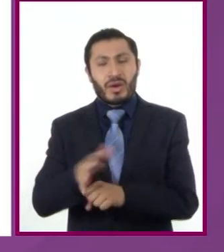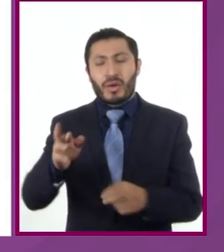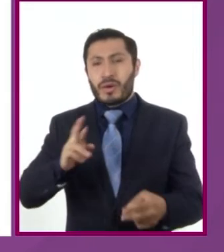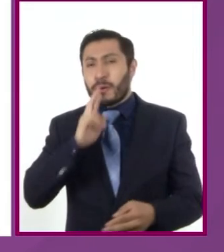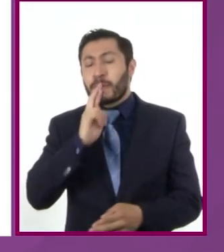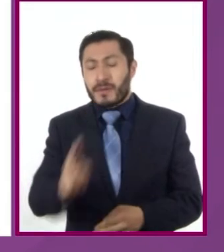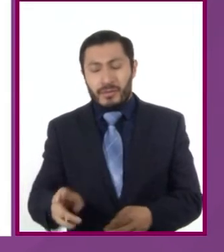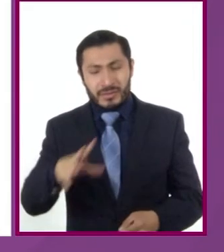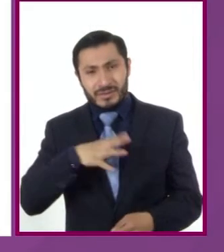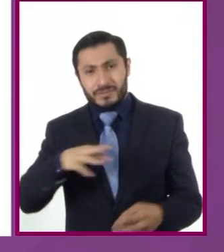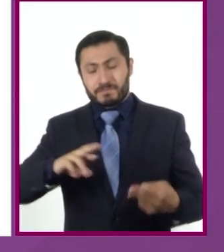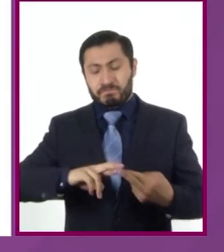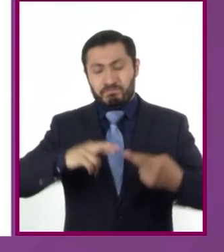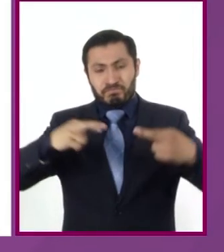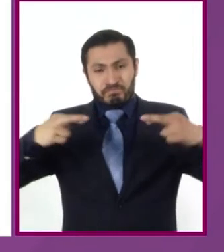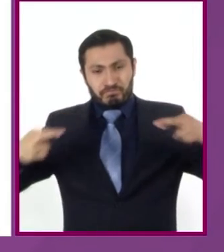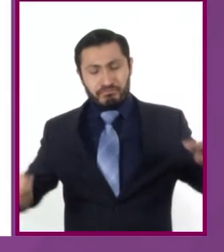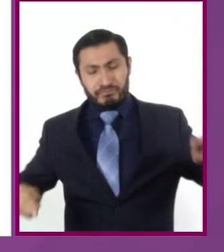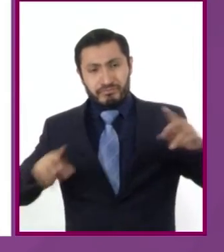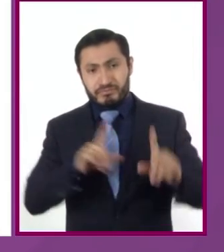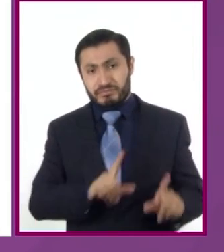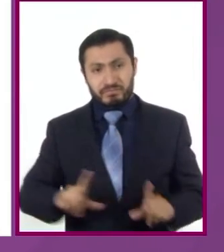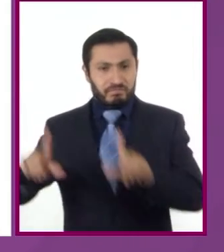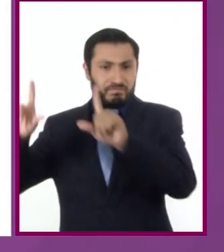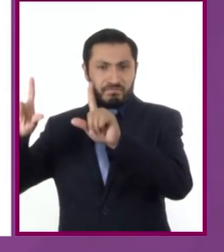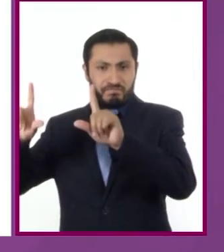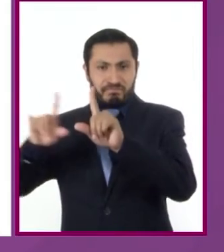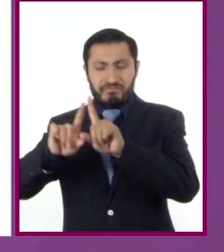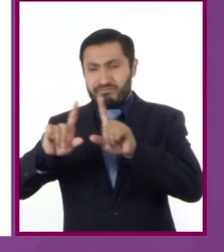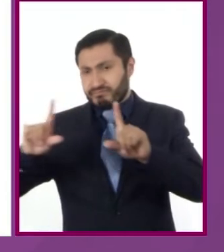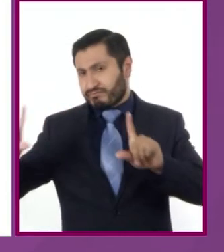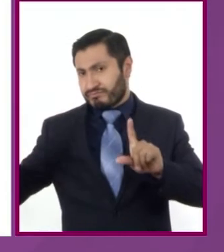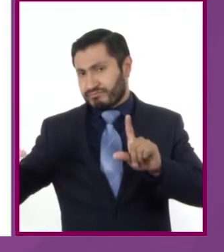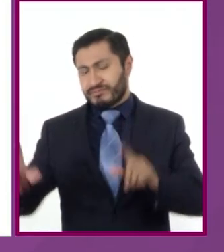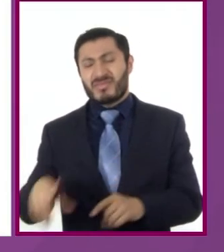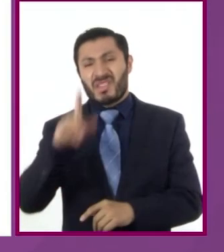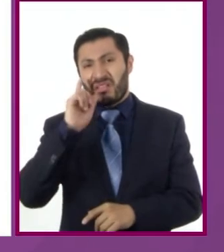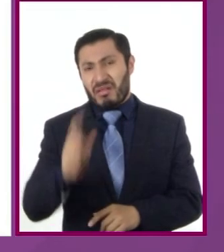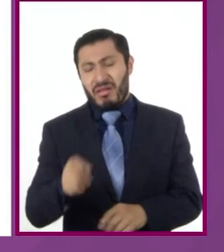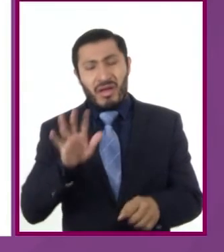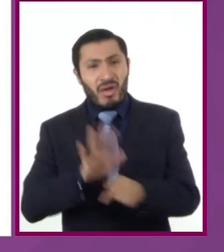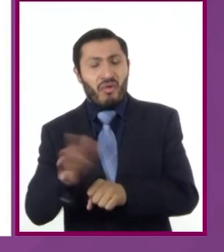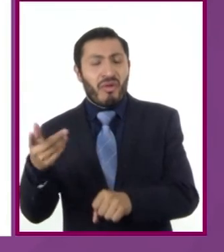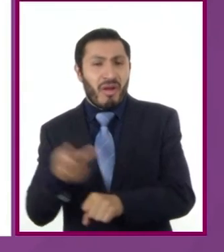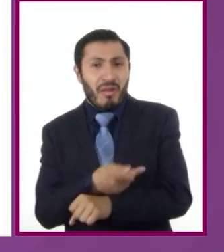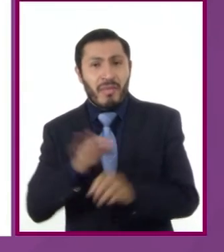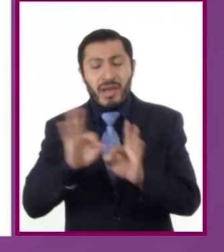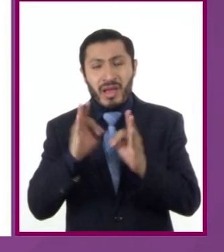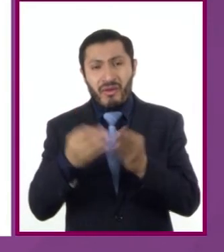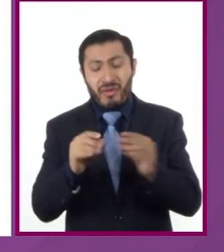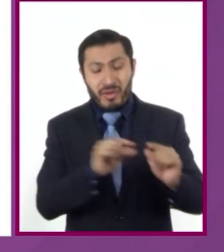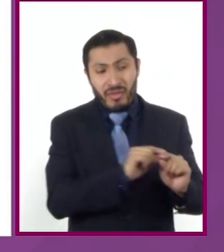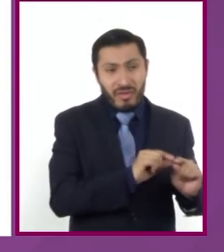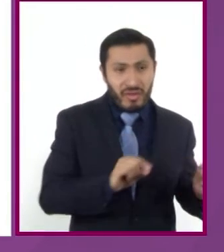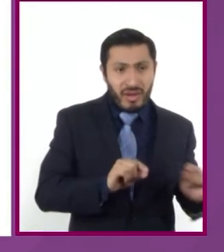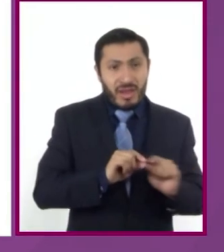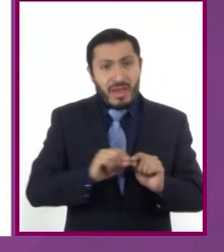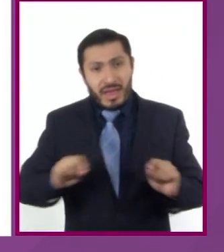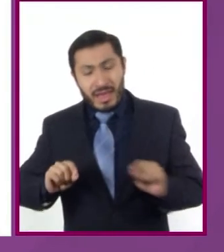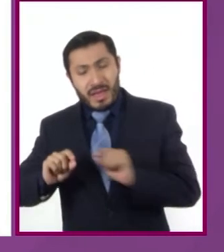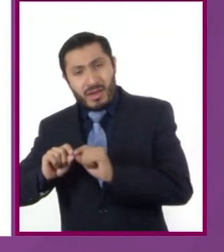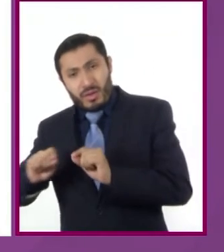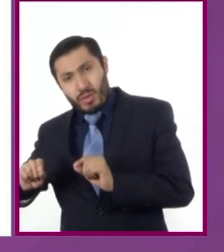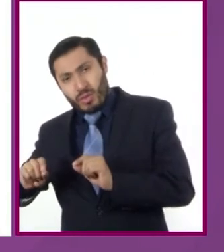observamos al relacionar los datos de la tabla? Es decir, ¿qué sucede con la medida de la base de los tres